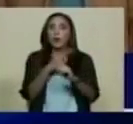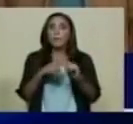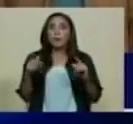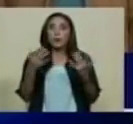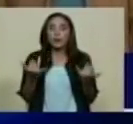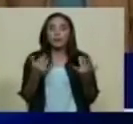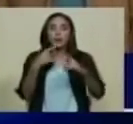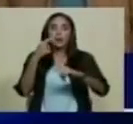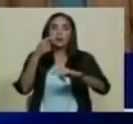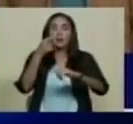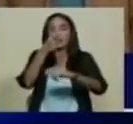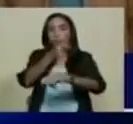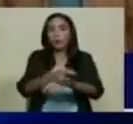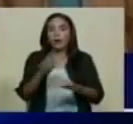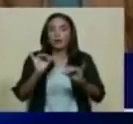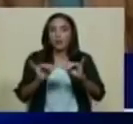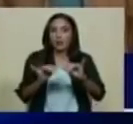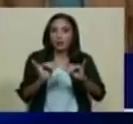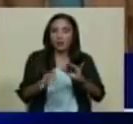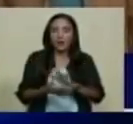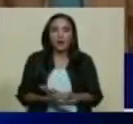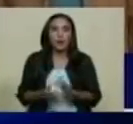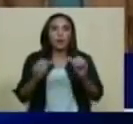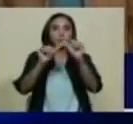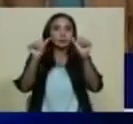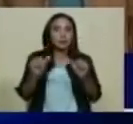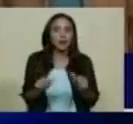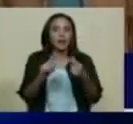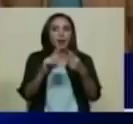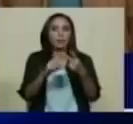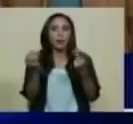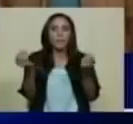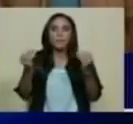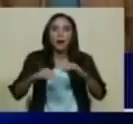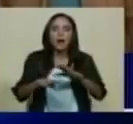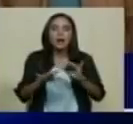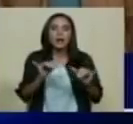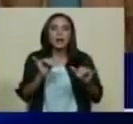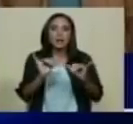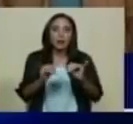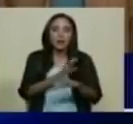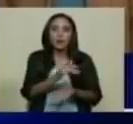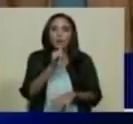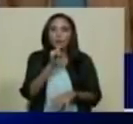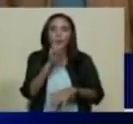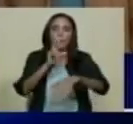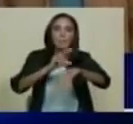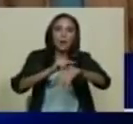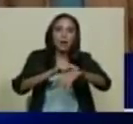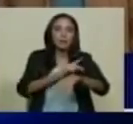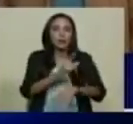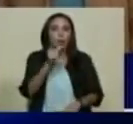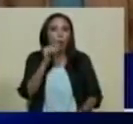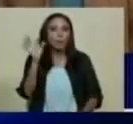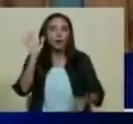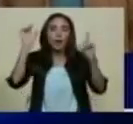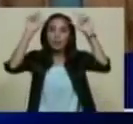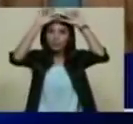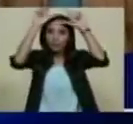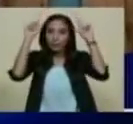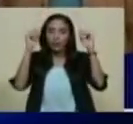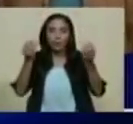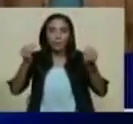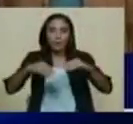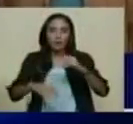graduar ingenieros, ingenieros de sistema, ingenieros civiles, médicos, médicas, enfermeras,